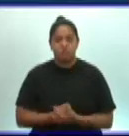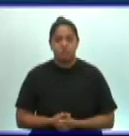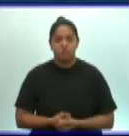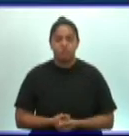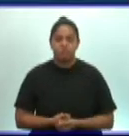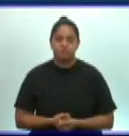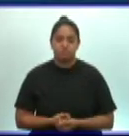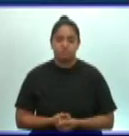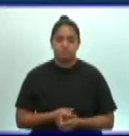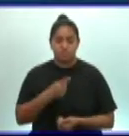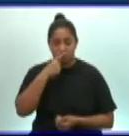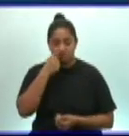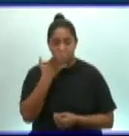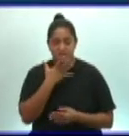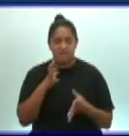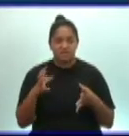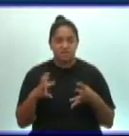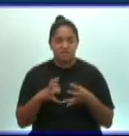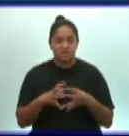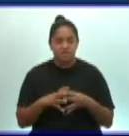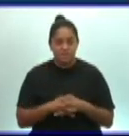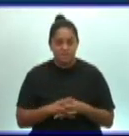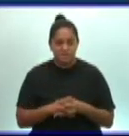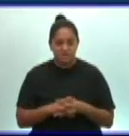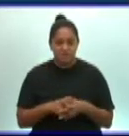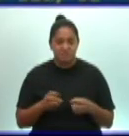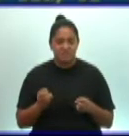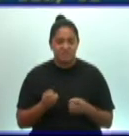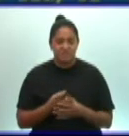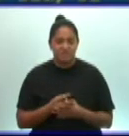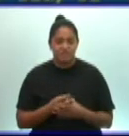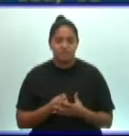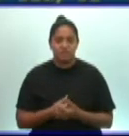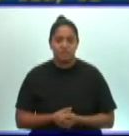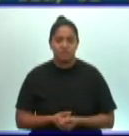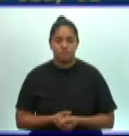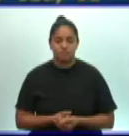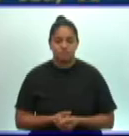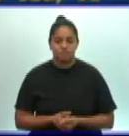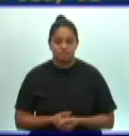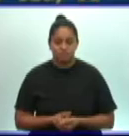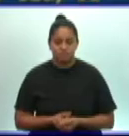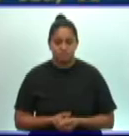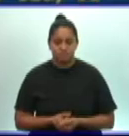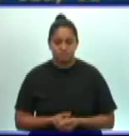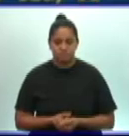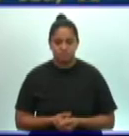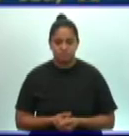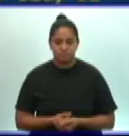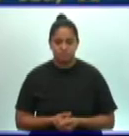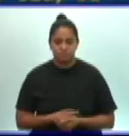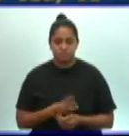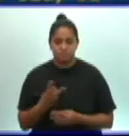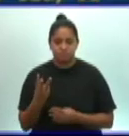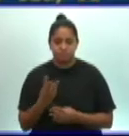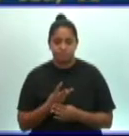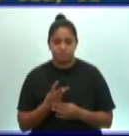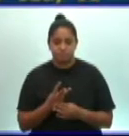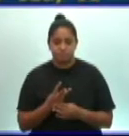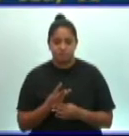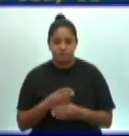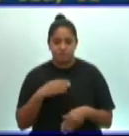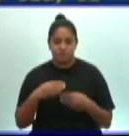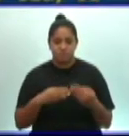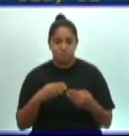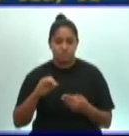donde el gas se comprime, el gas se enfría isobáricamente. Y bueno, el proceso de 3 a 1 es un proceso isocórico donde el